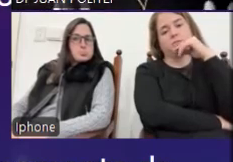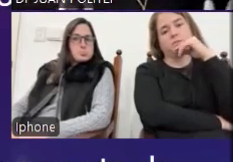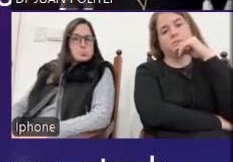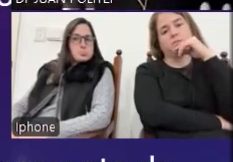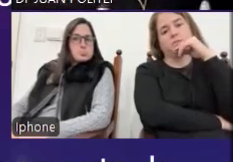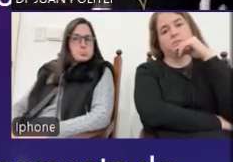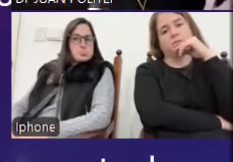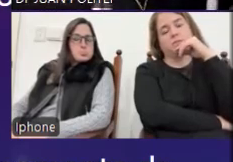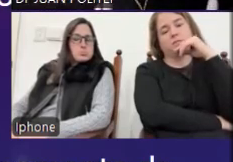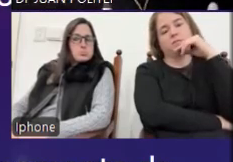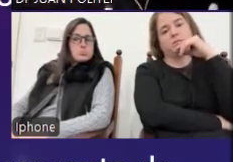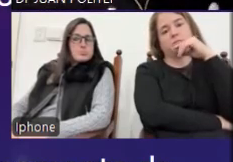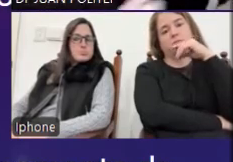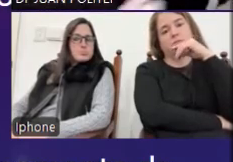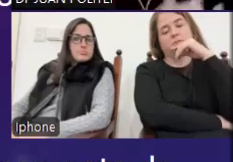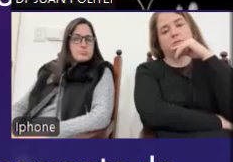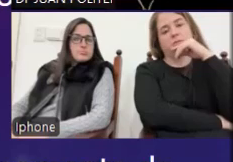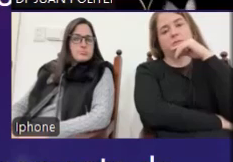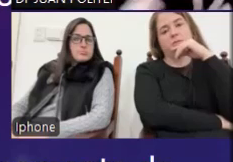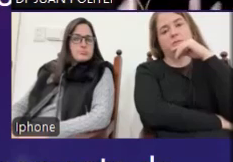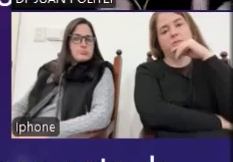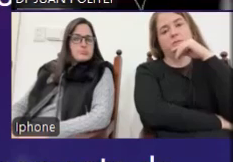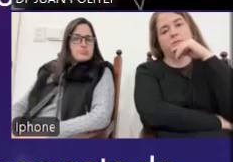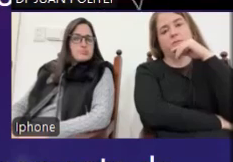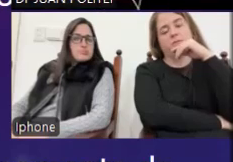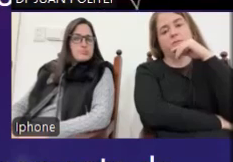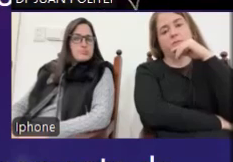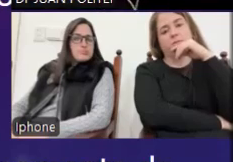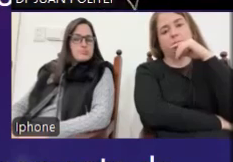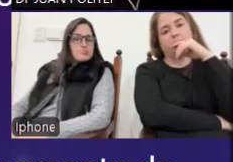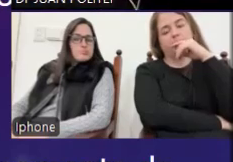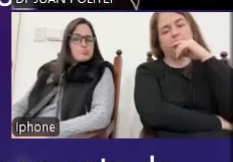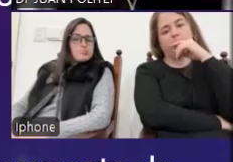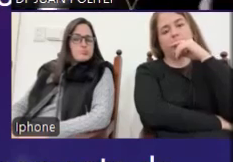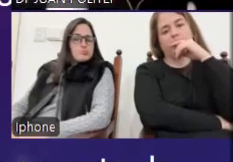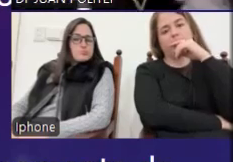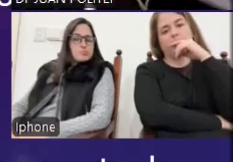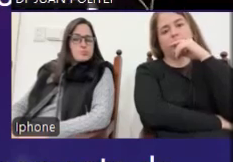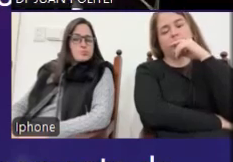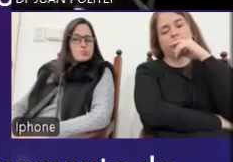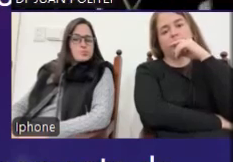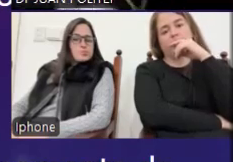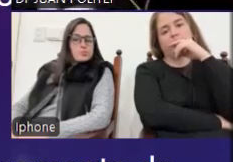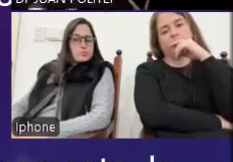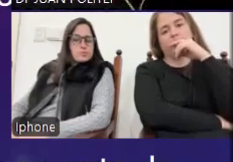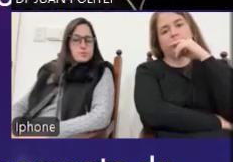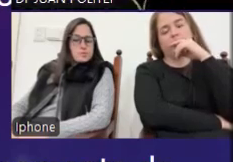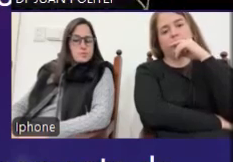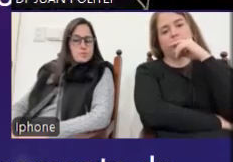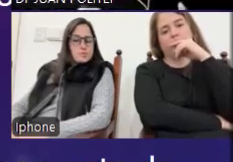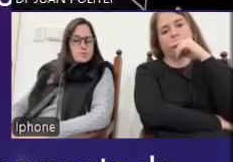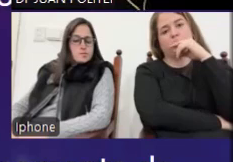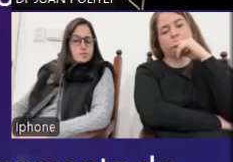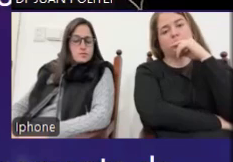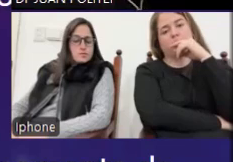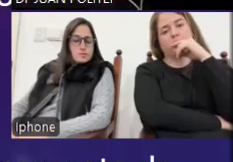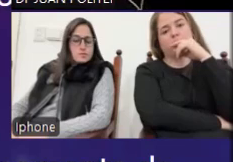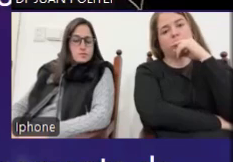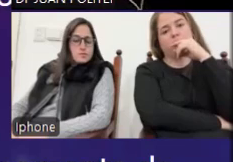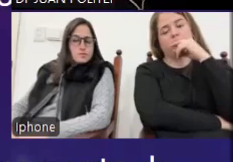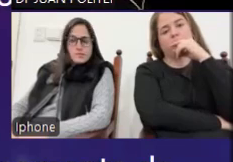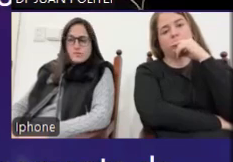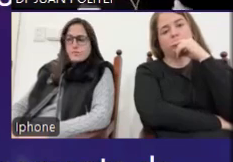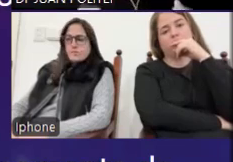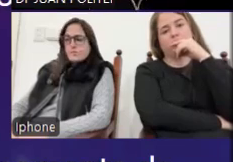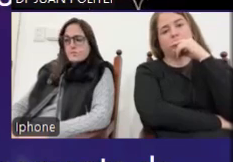El protocolo lo que hace, les repito, es una vez por mes durante un año. Hay algunas visitas que no hay que venir, se pueden hacer en